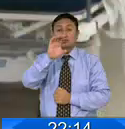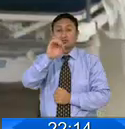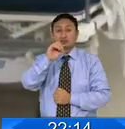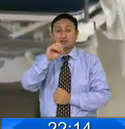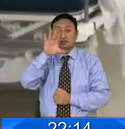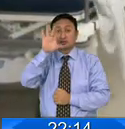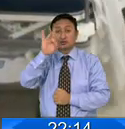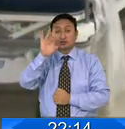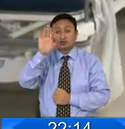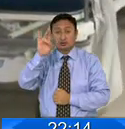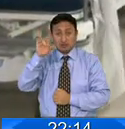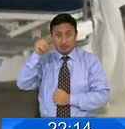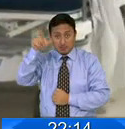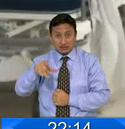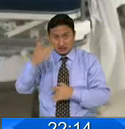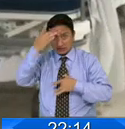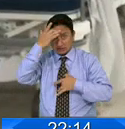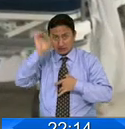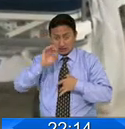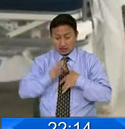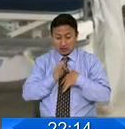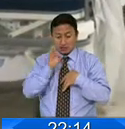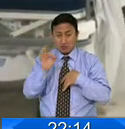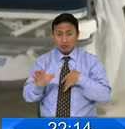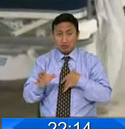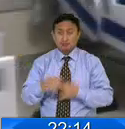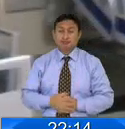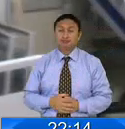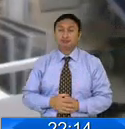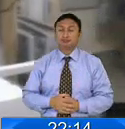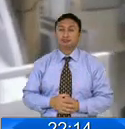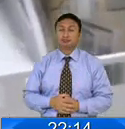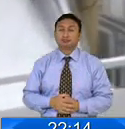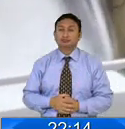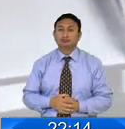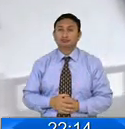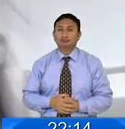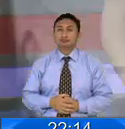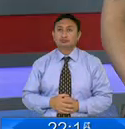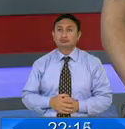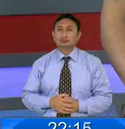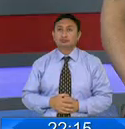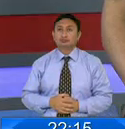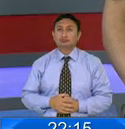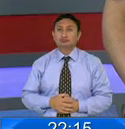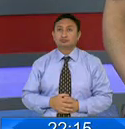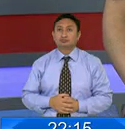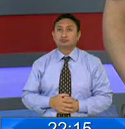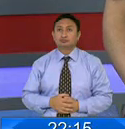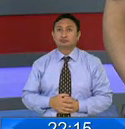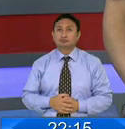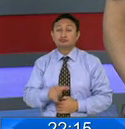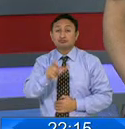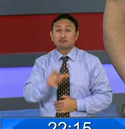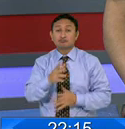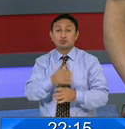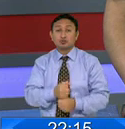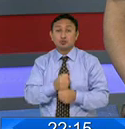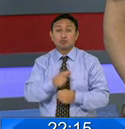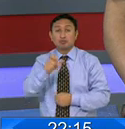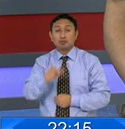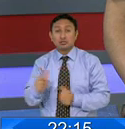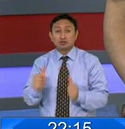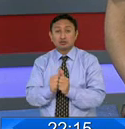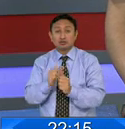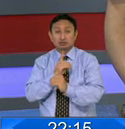470.880 casos confirmados de COVID-19, informó Priscila Cadena. Rescatistas y cuidadores de personas